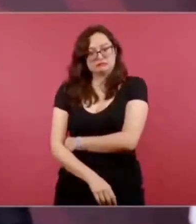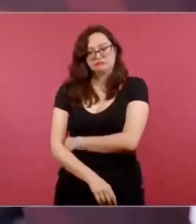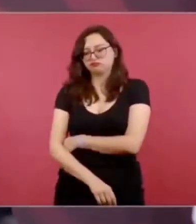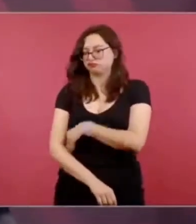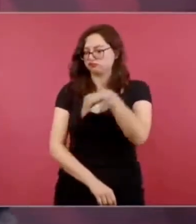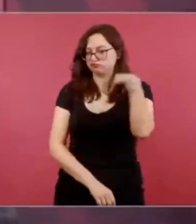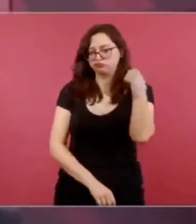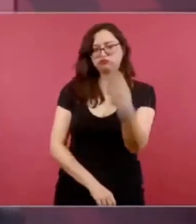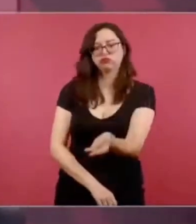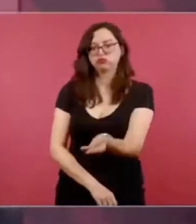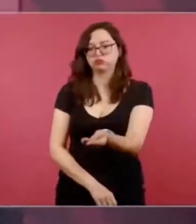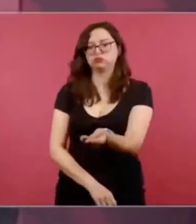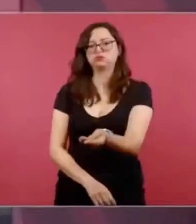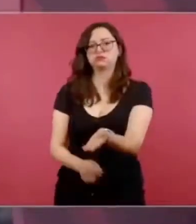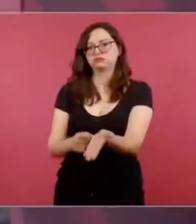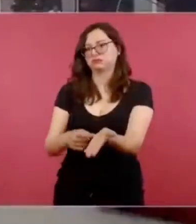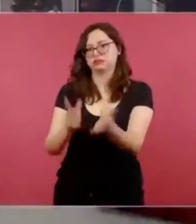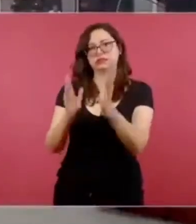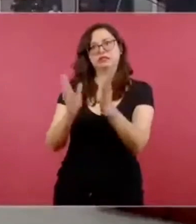del archivo.